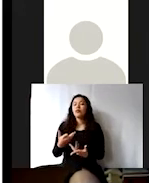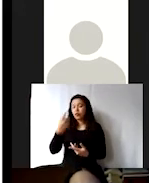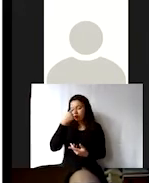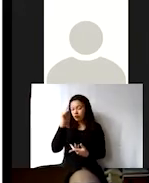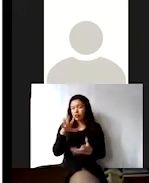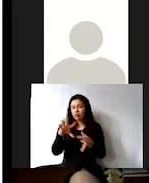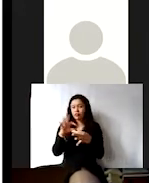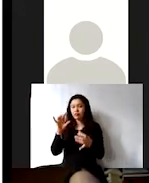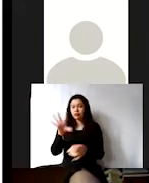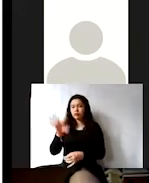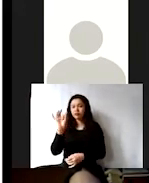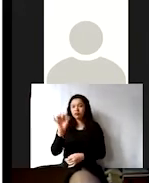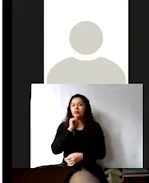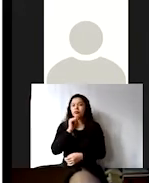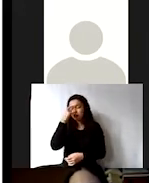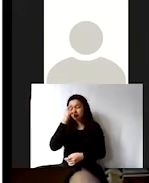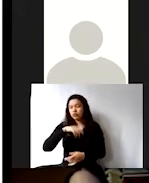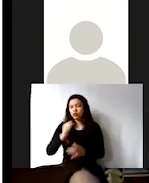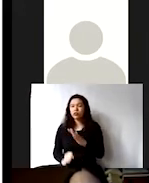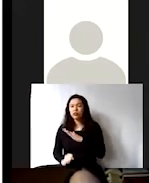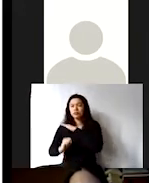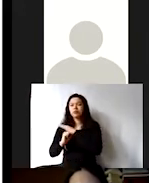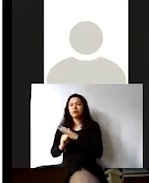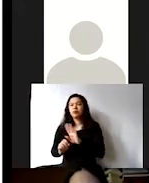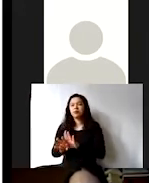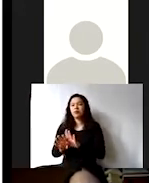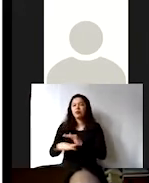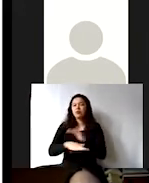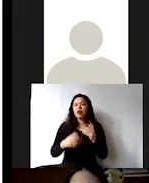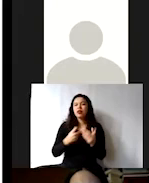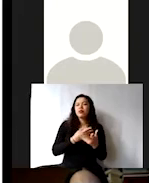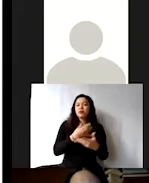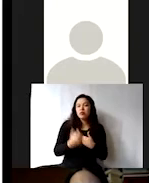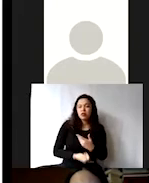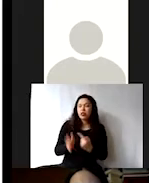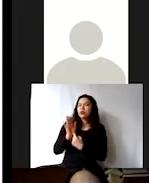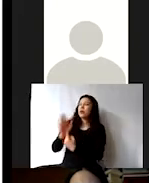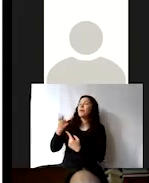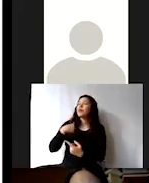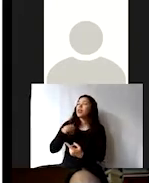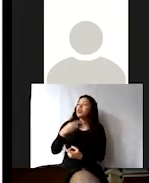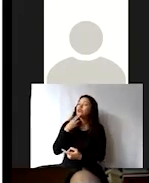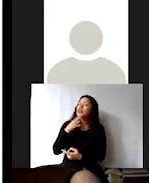fácilmente para poder sustentar nuestros proyectos, nuestros